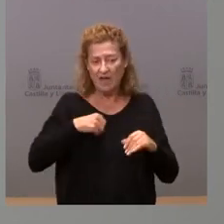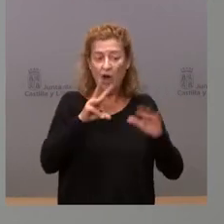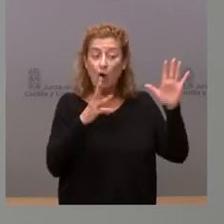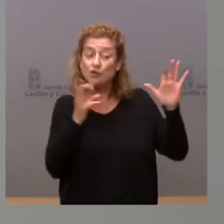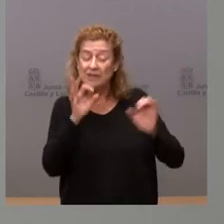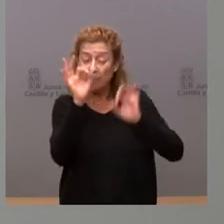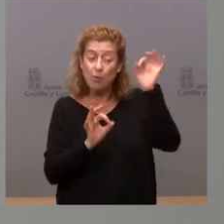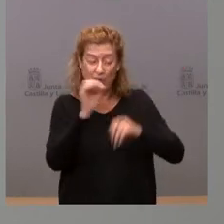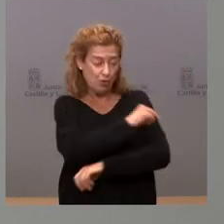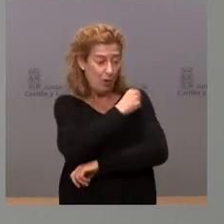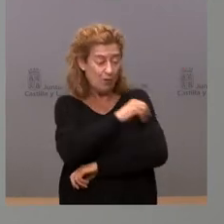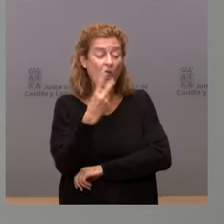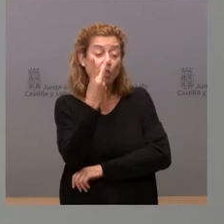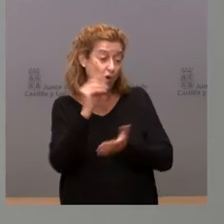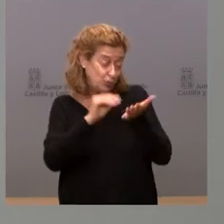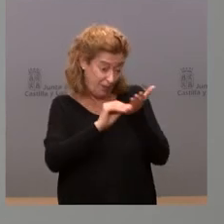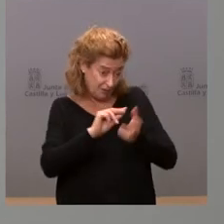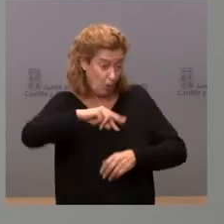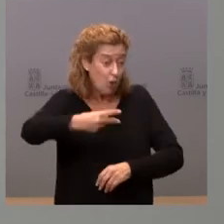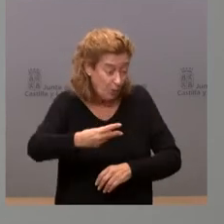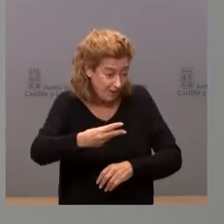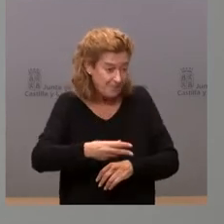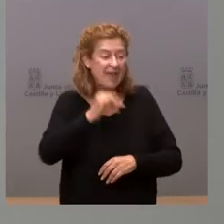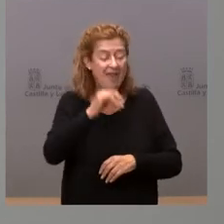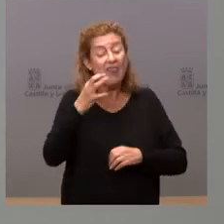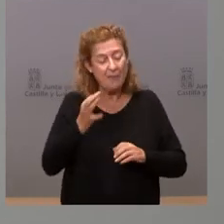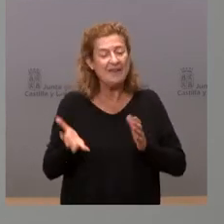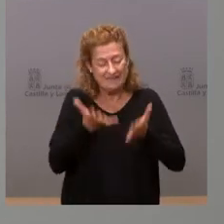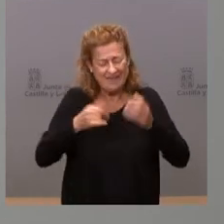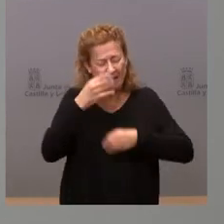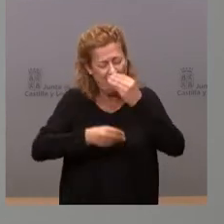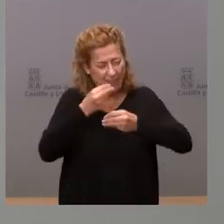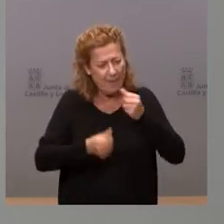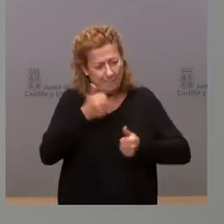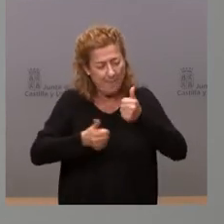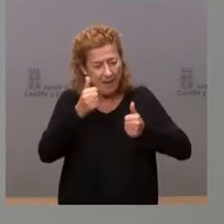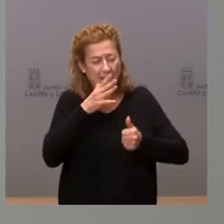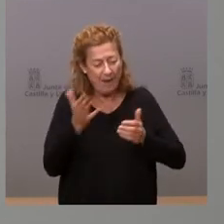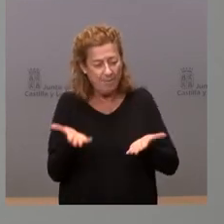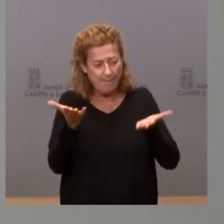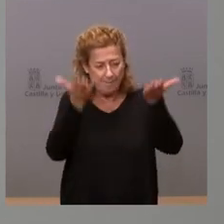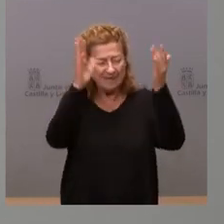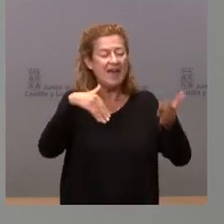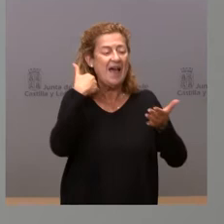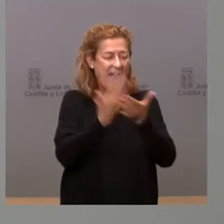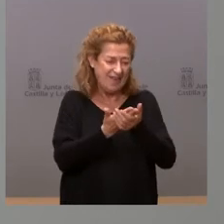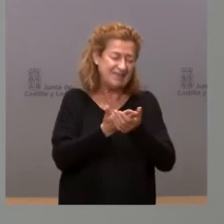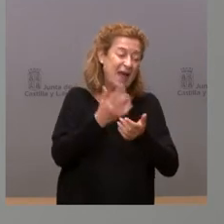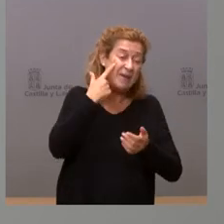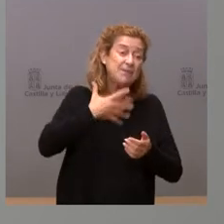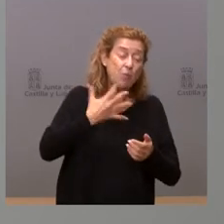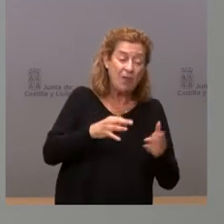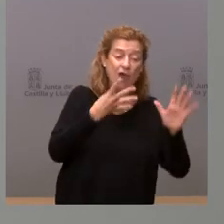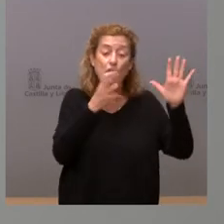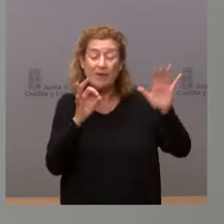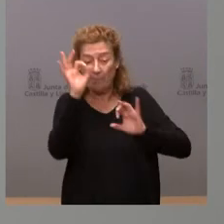de vacunación en doble pauta y hay que seguir empujando para aumentar esa tasa de vacunación en ese grupo de aproximarnos al 90 por